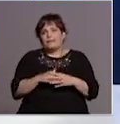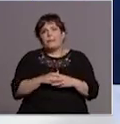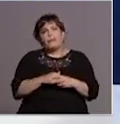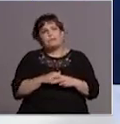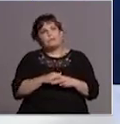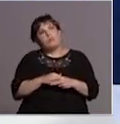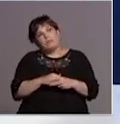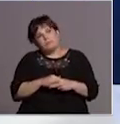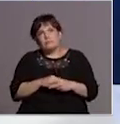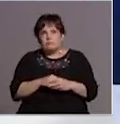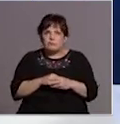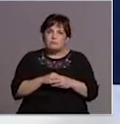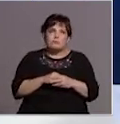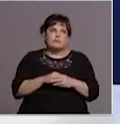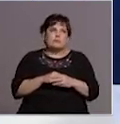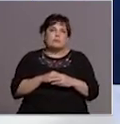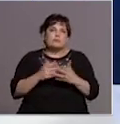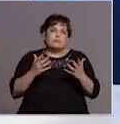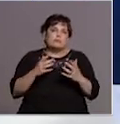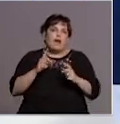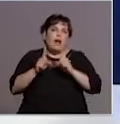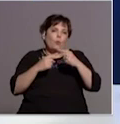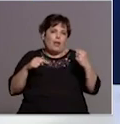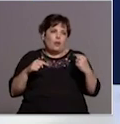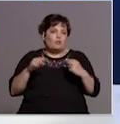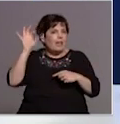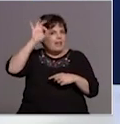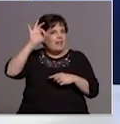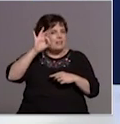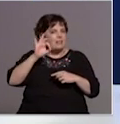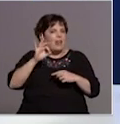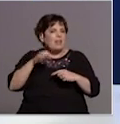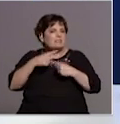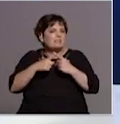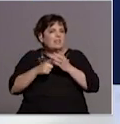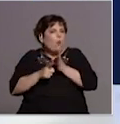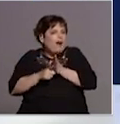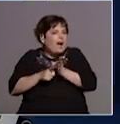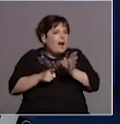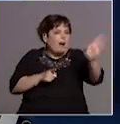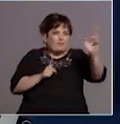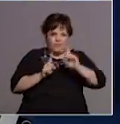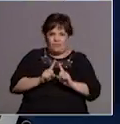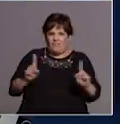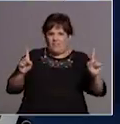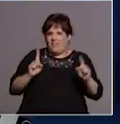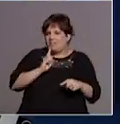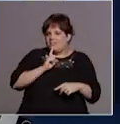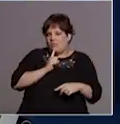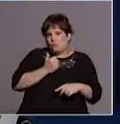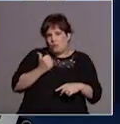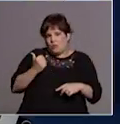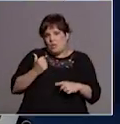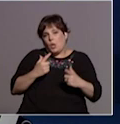bueno en algún sentido en otro sentido gran bretaña ha seguido un curso diferente pero bueno se